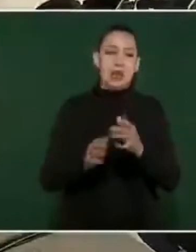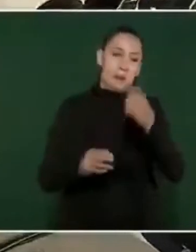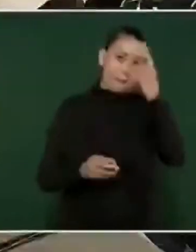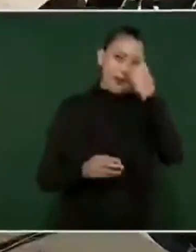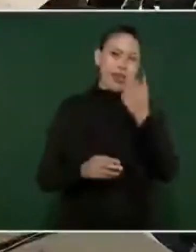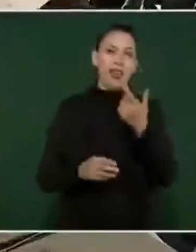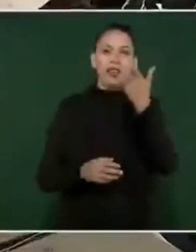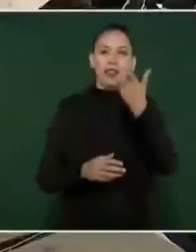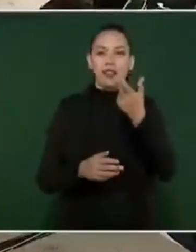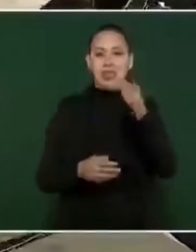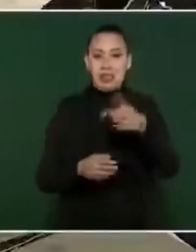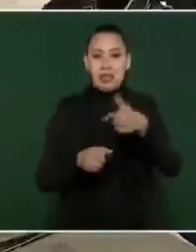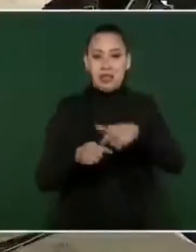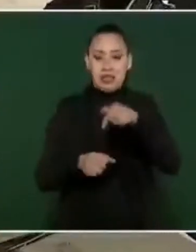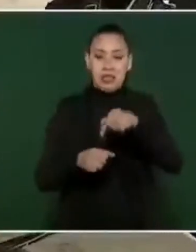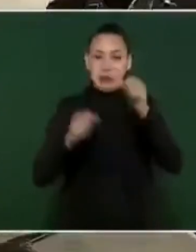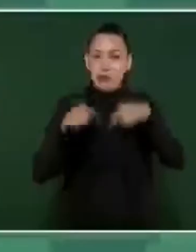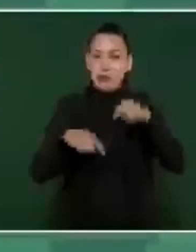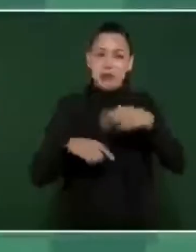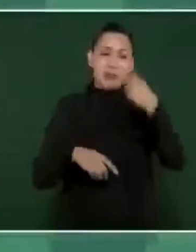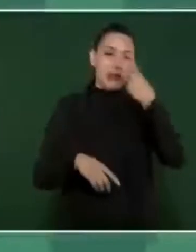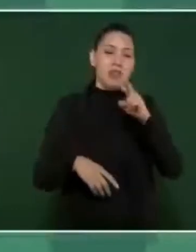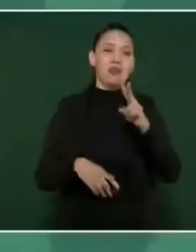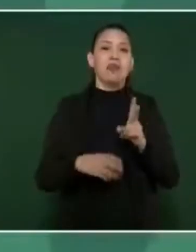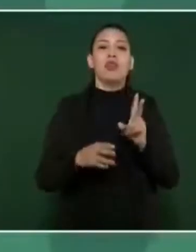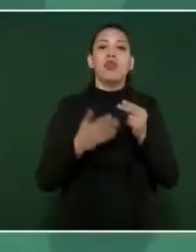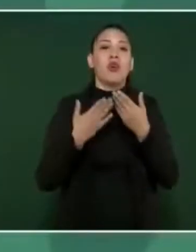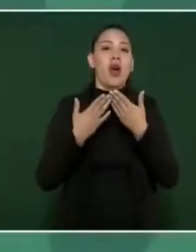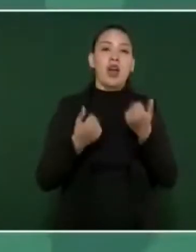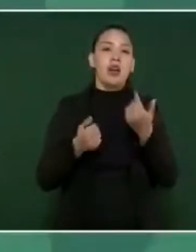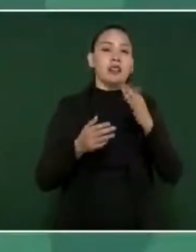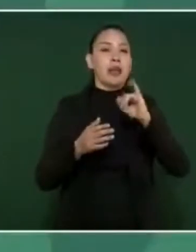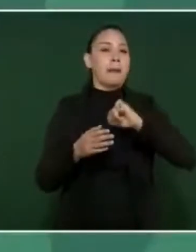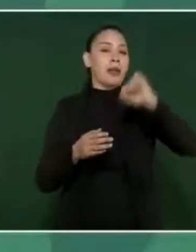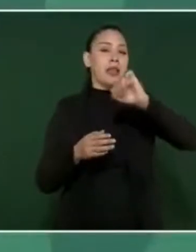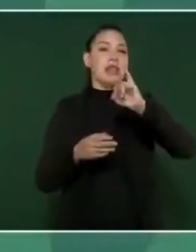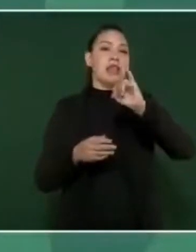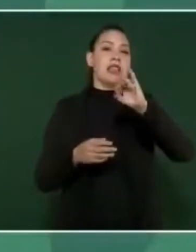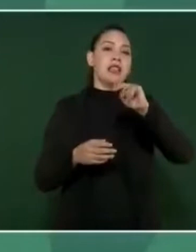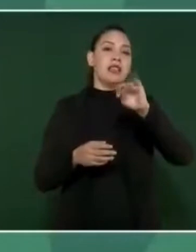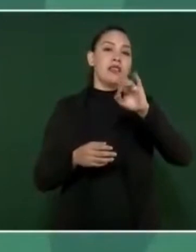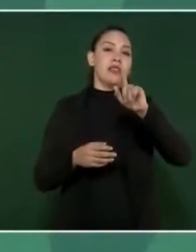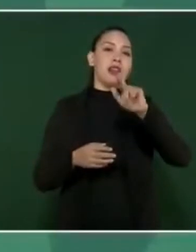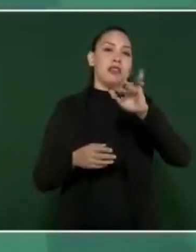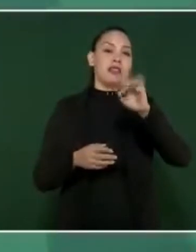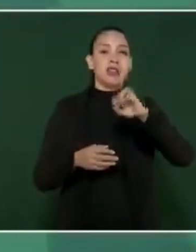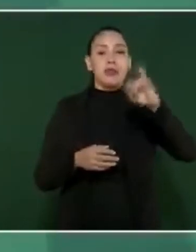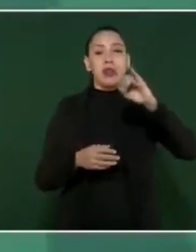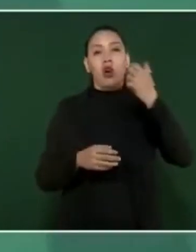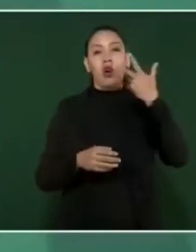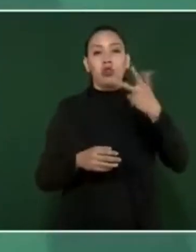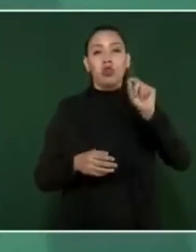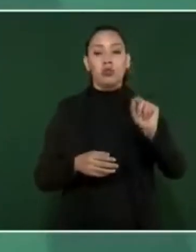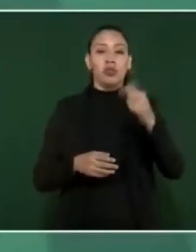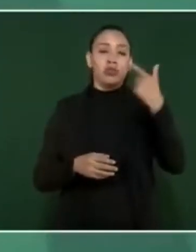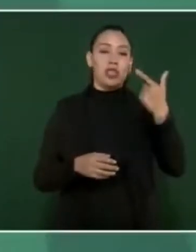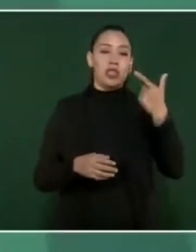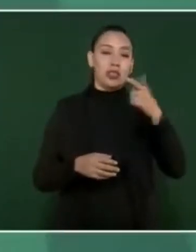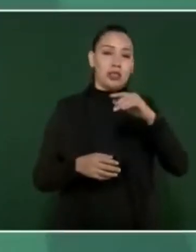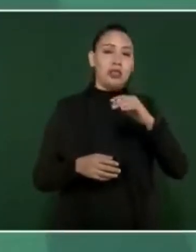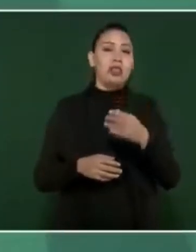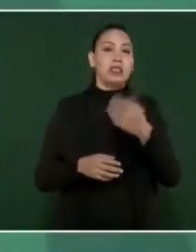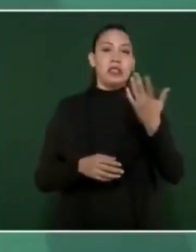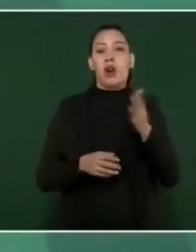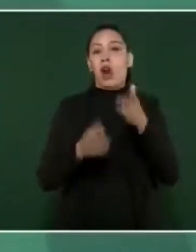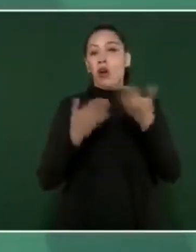8.7, sino de 14%, y eso nos hubiese pegado muy fuerte. Entonces,